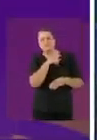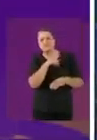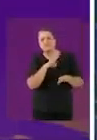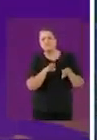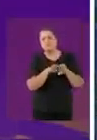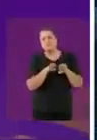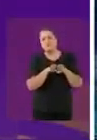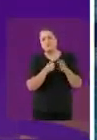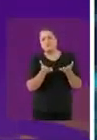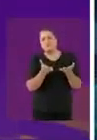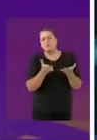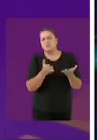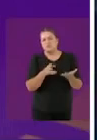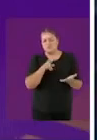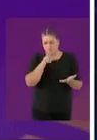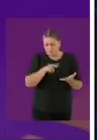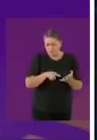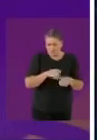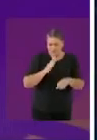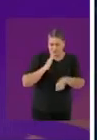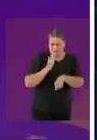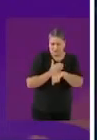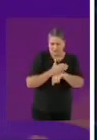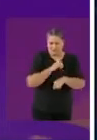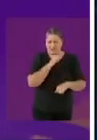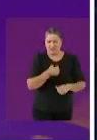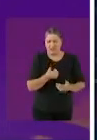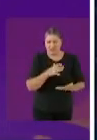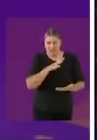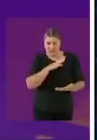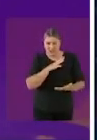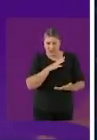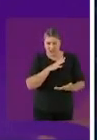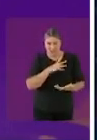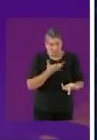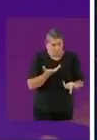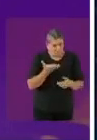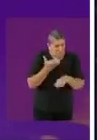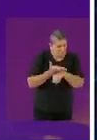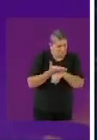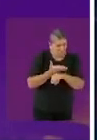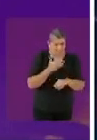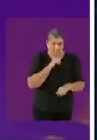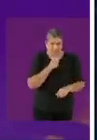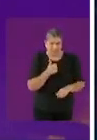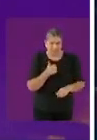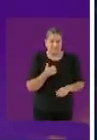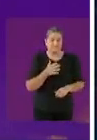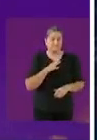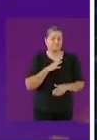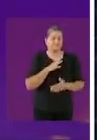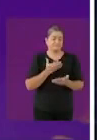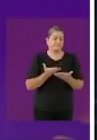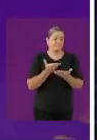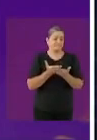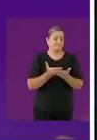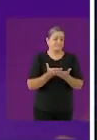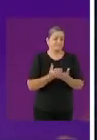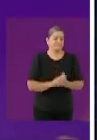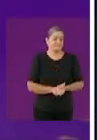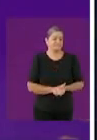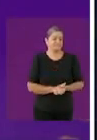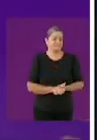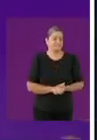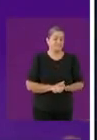no tan rígidos estaban los candidatos batallando para sacar las cartulinas para mostrar las fotografías muy